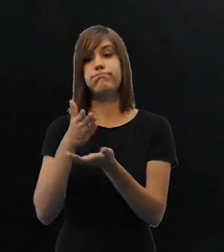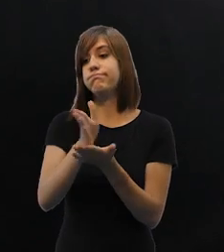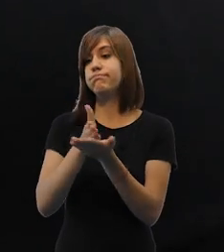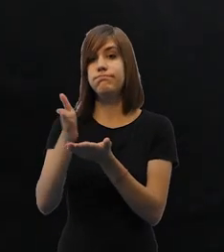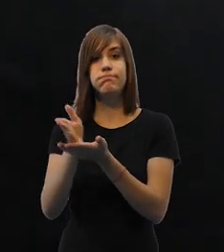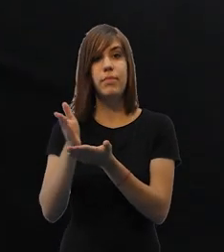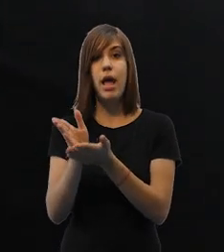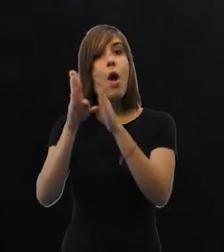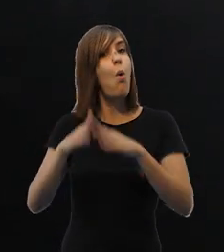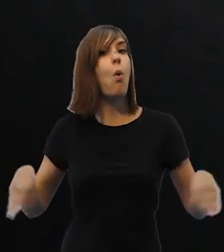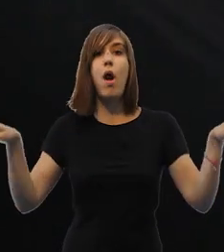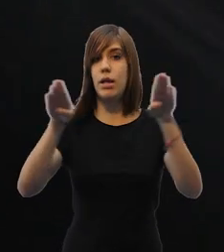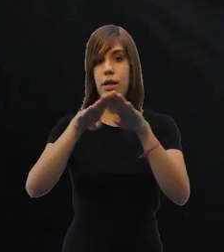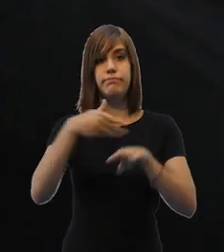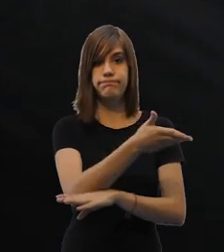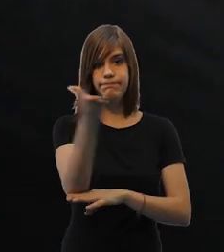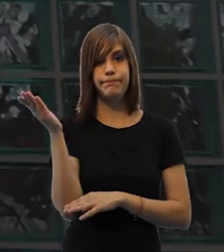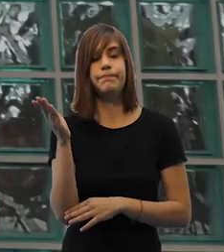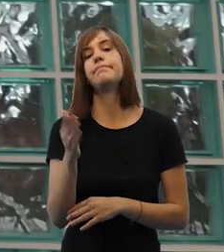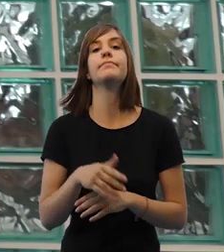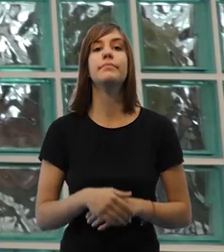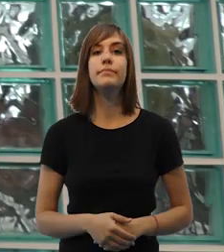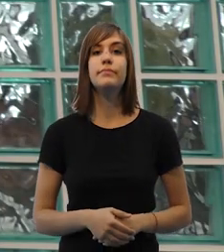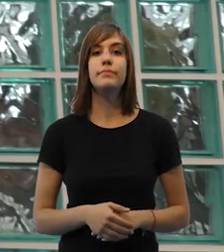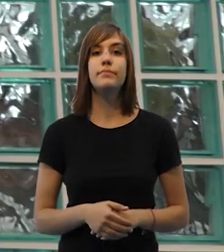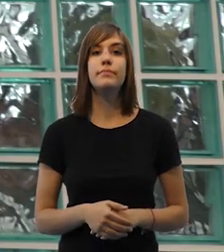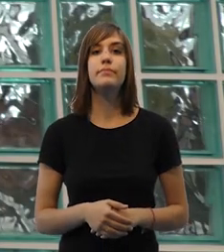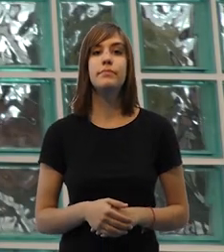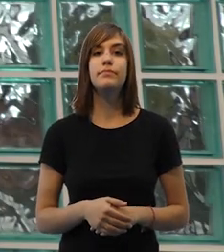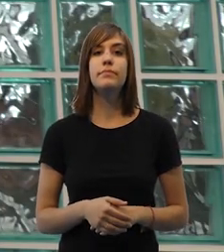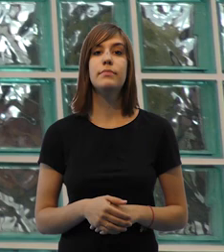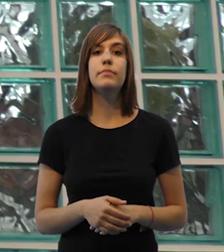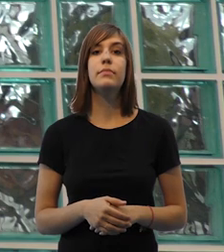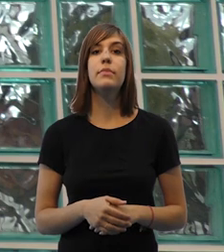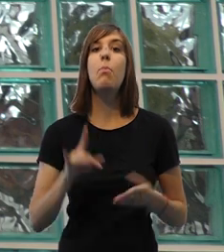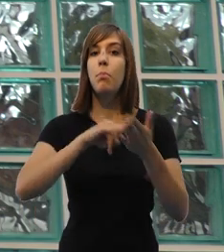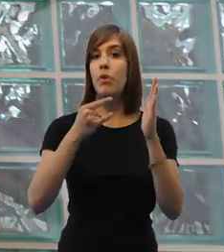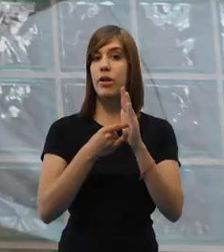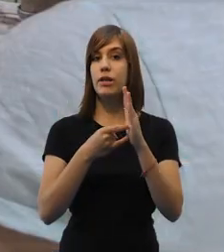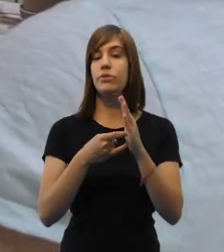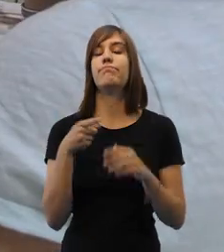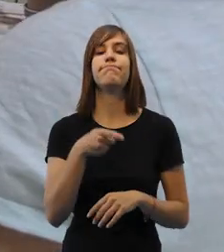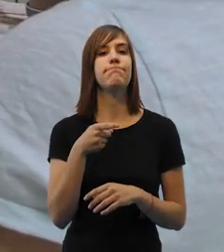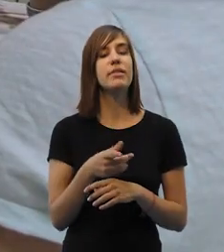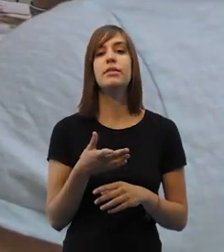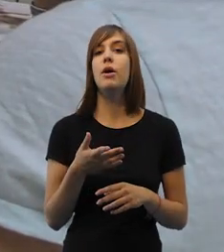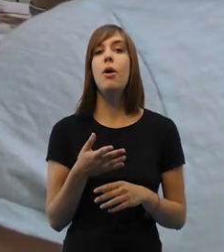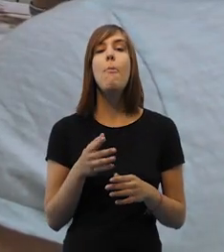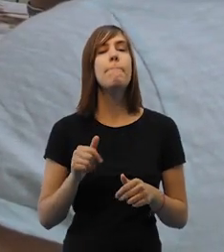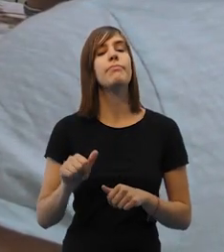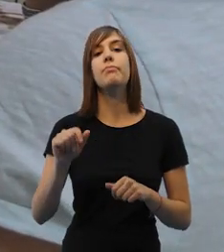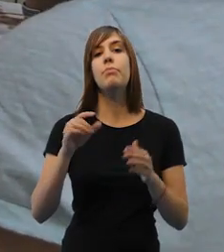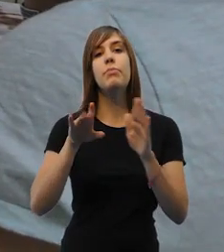mismas condiciones de igualdad de oportunidades que el resto de jóvenes. Este proyecto PECA es un programa